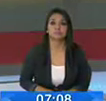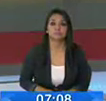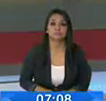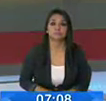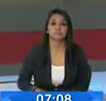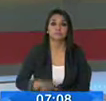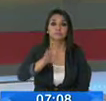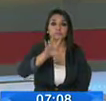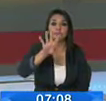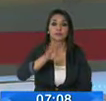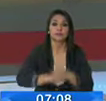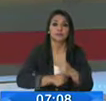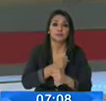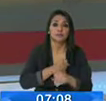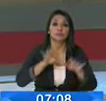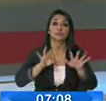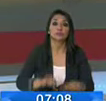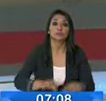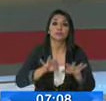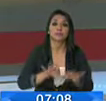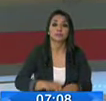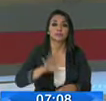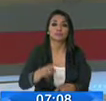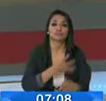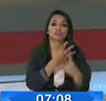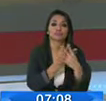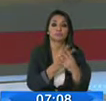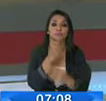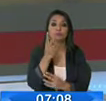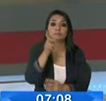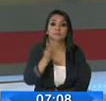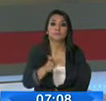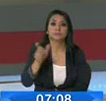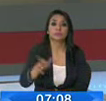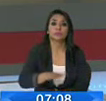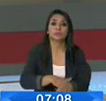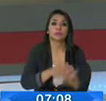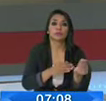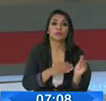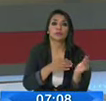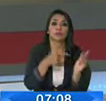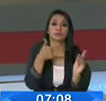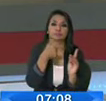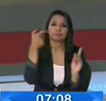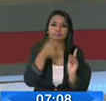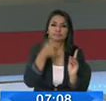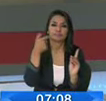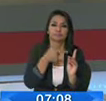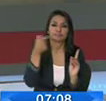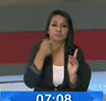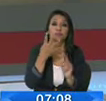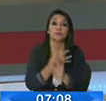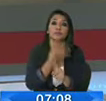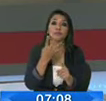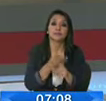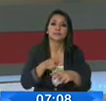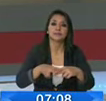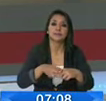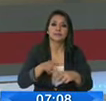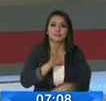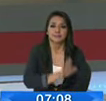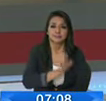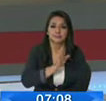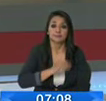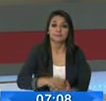A 34 años, 8 meses fueron condenados dos de los tres acusados de asesinar al joven taxista tras recibir cuatro balazos a quemarropa. El